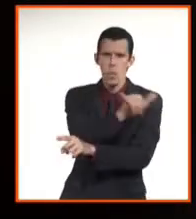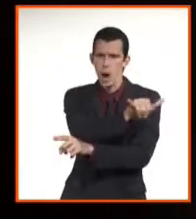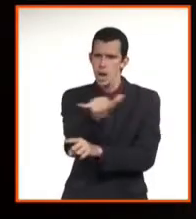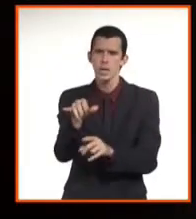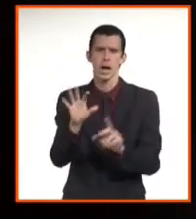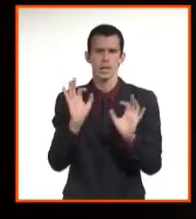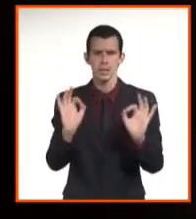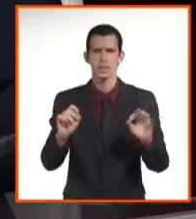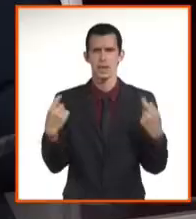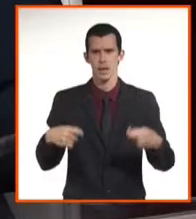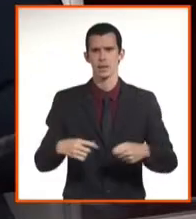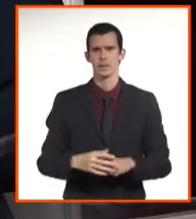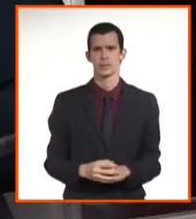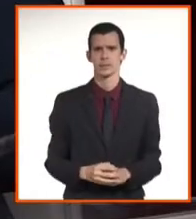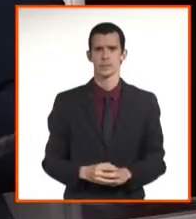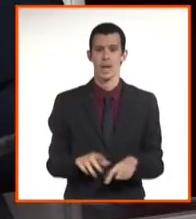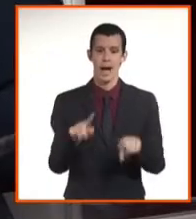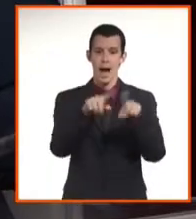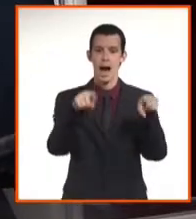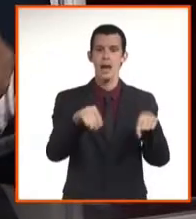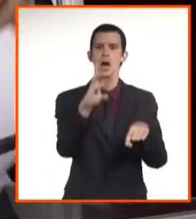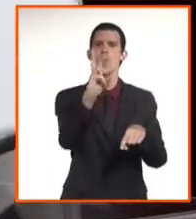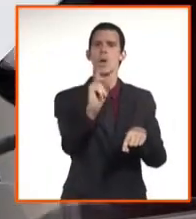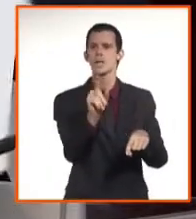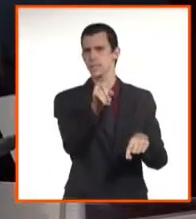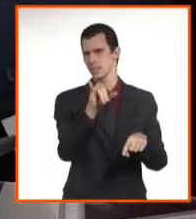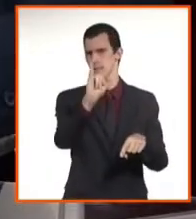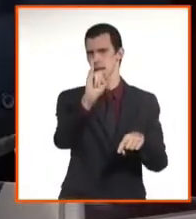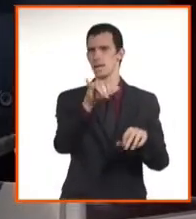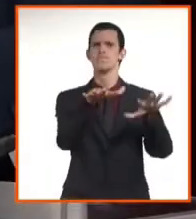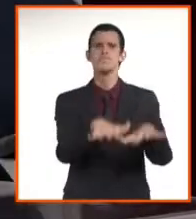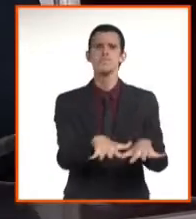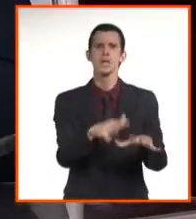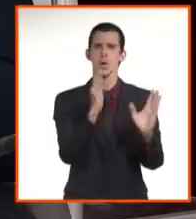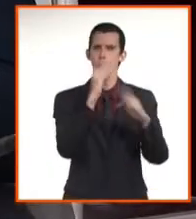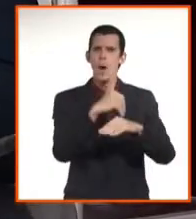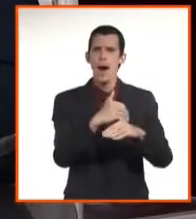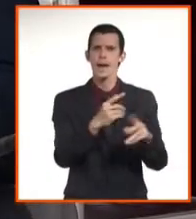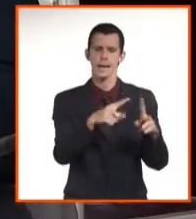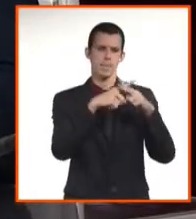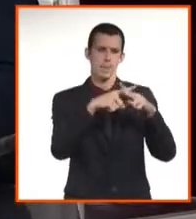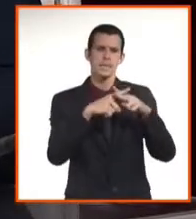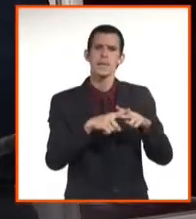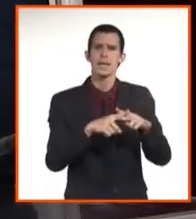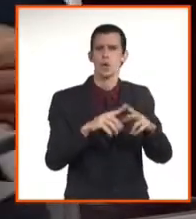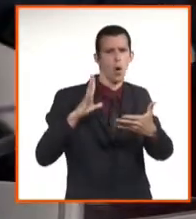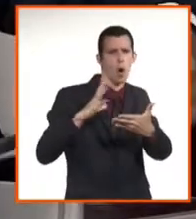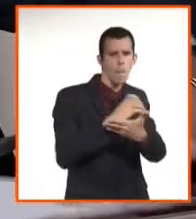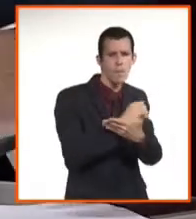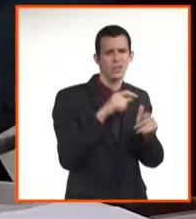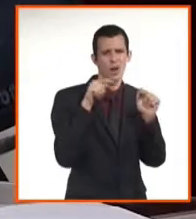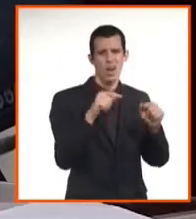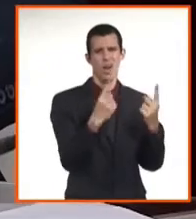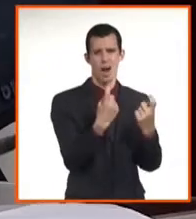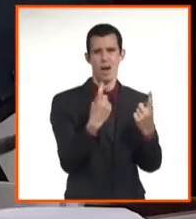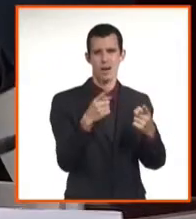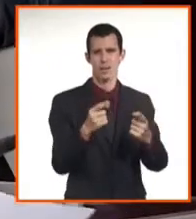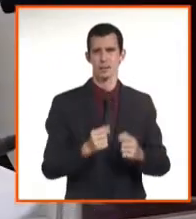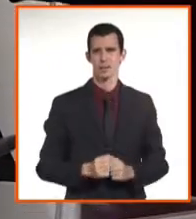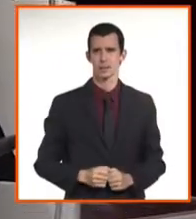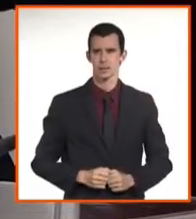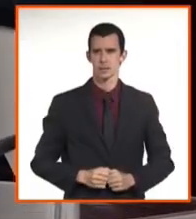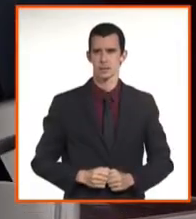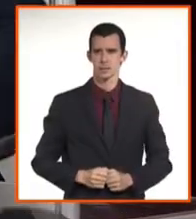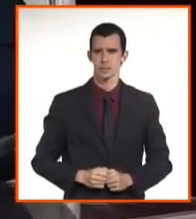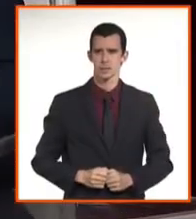Hay 16 unidades que están fuera de mantenimiento capital. El ministro hablaba de las horas de operación. Yo creo